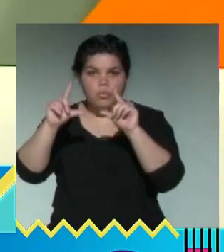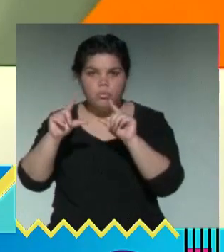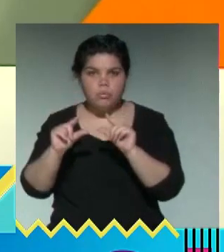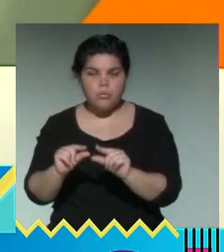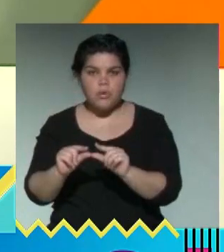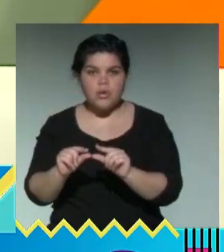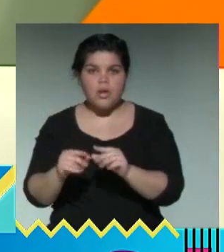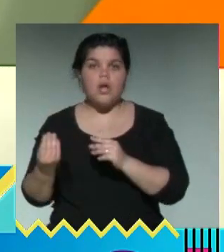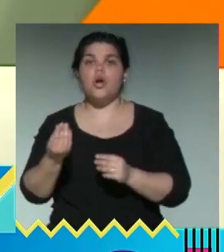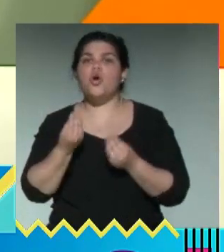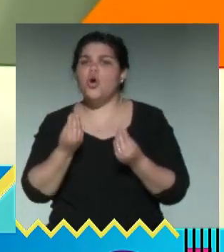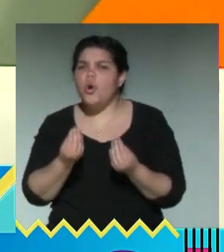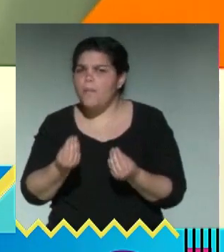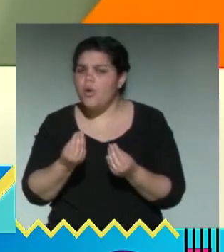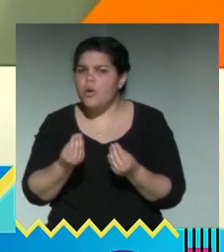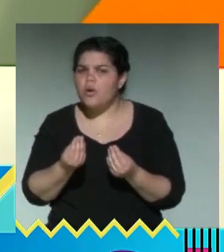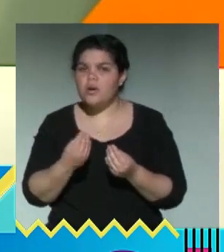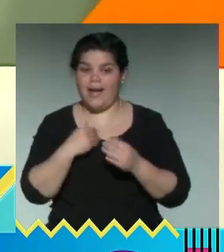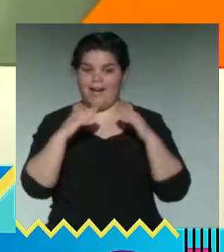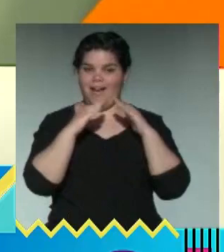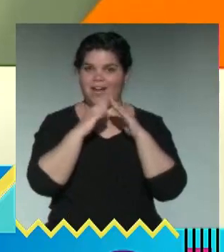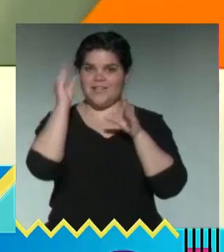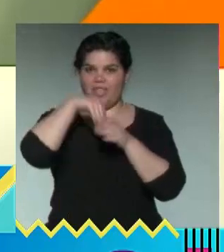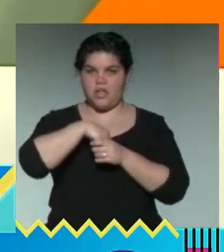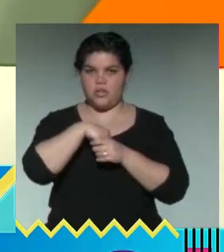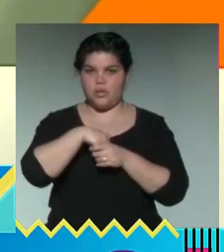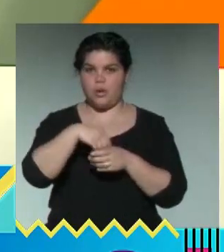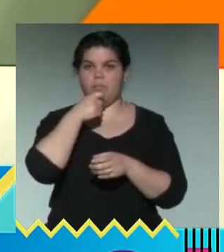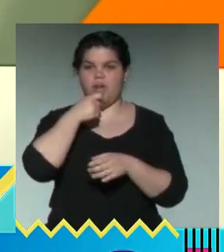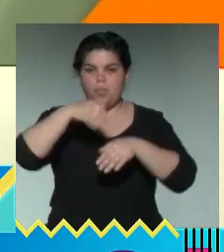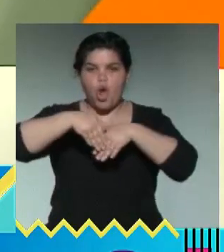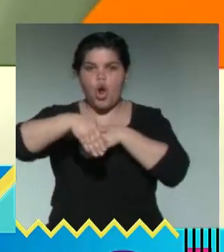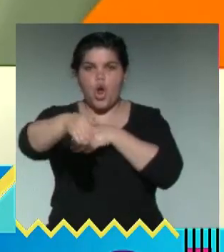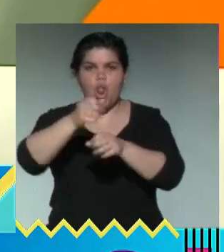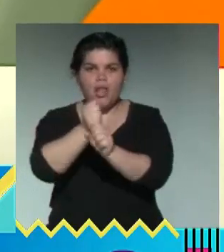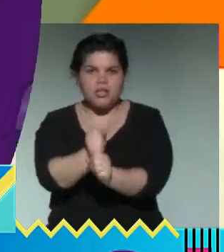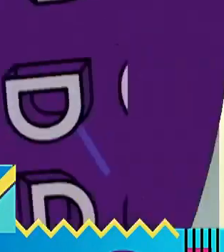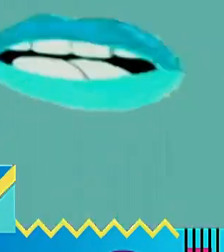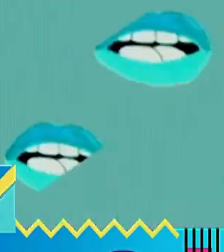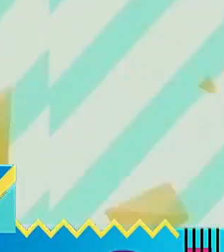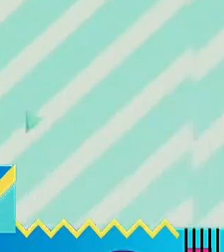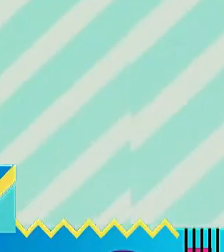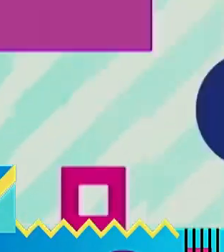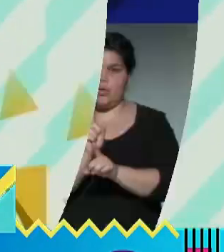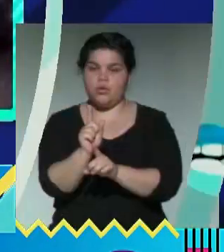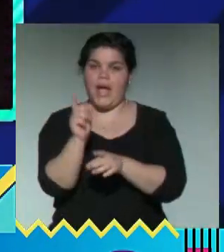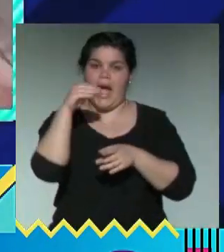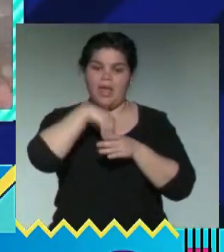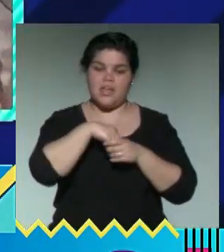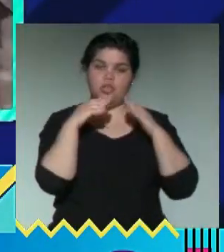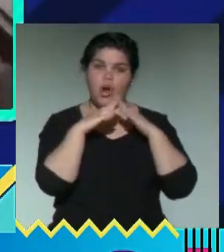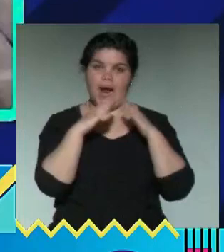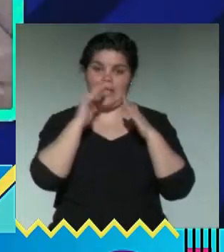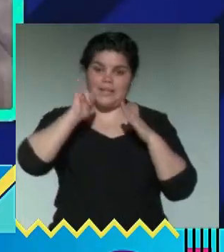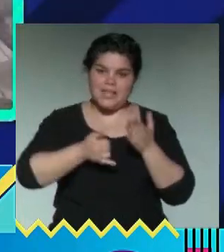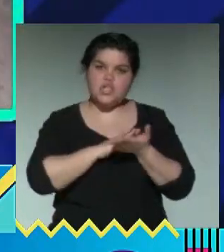directamente en nuestras casas, o sea, no yendo a un colectivo por ahí mucho más grande, sino empezando por casa. Hoy hay diferentes